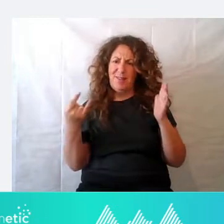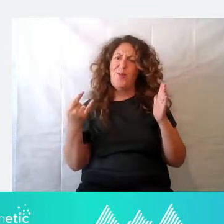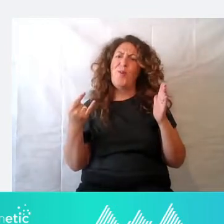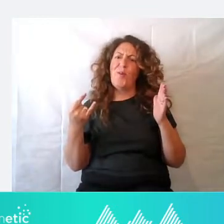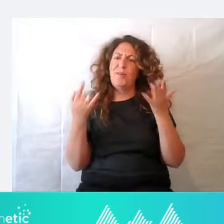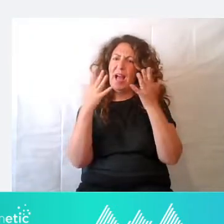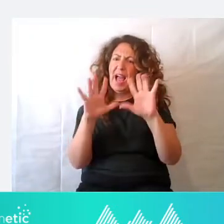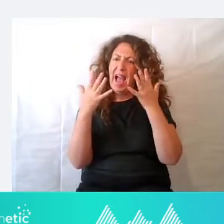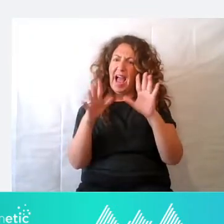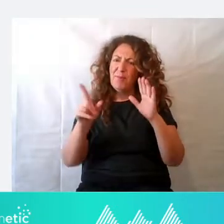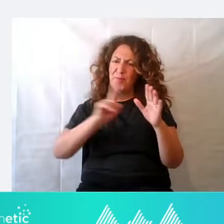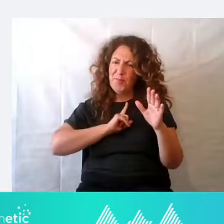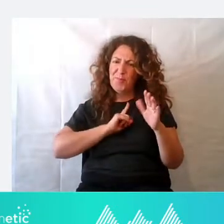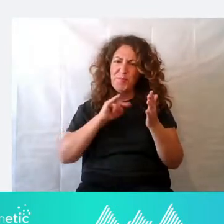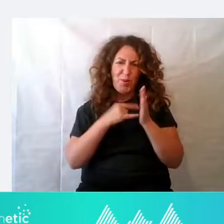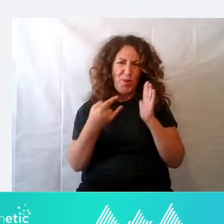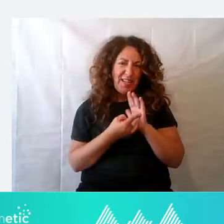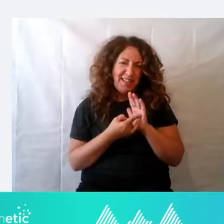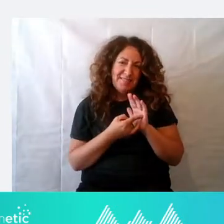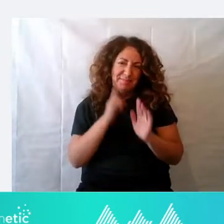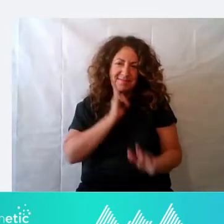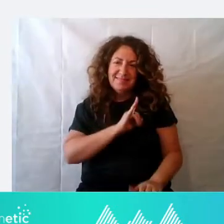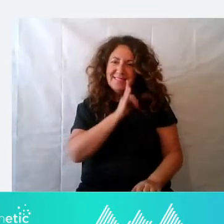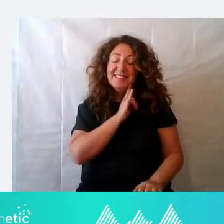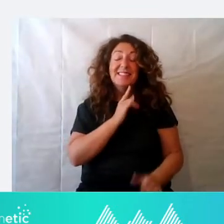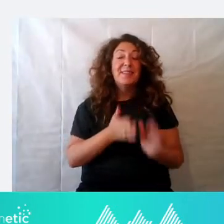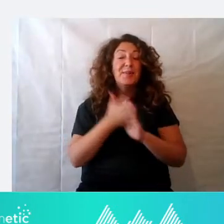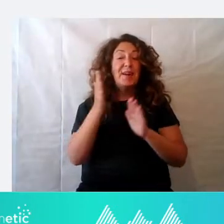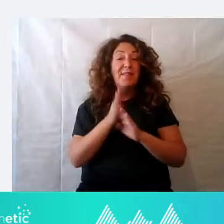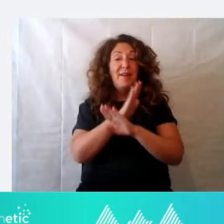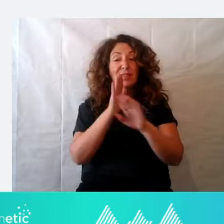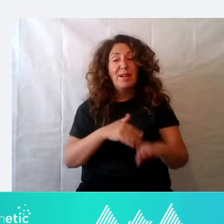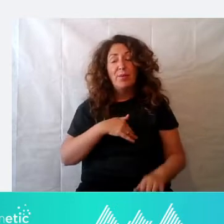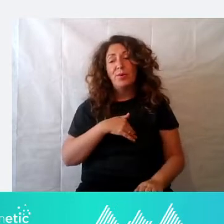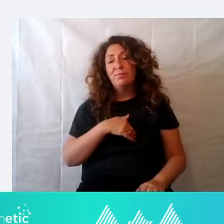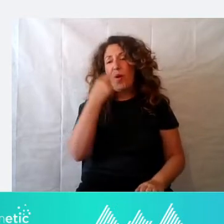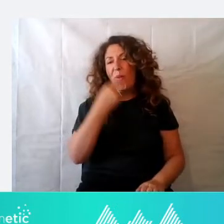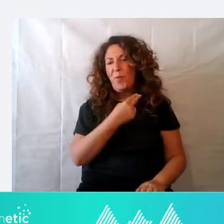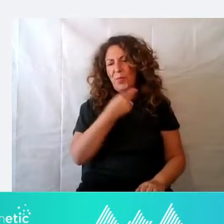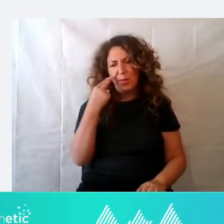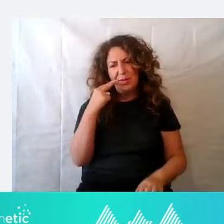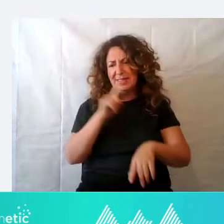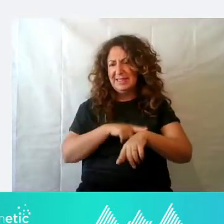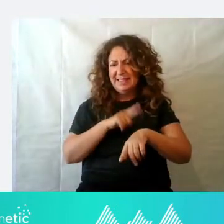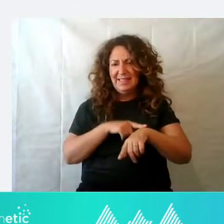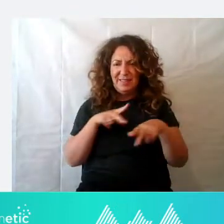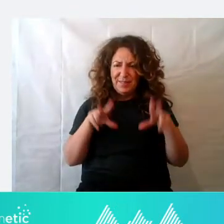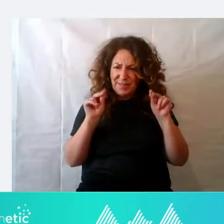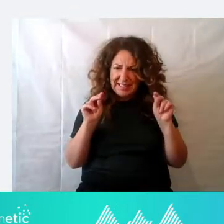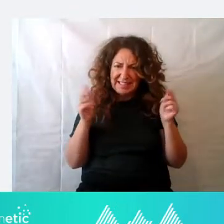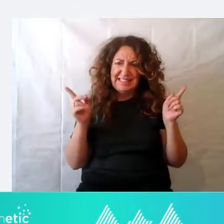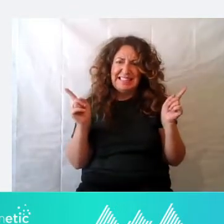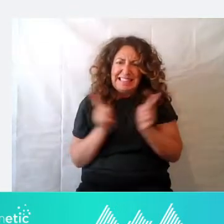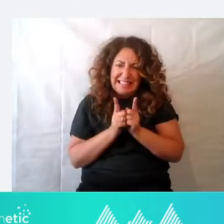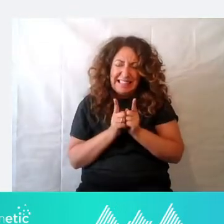proyecto la verdad que me encanta bueno vamos a ir finalizando porque me he comprometido con que íbamos a tratar de ajustar la media hora con lo cual